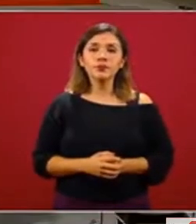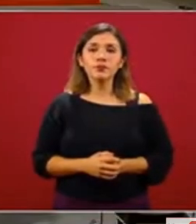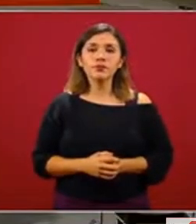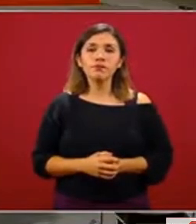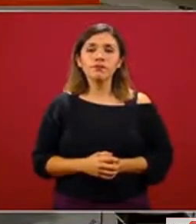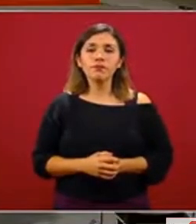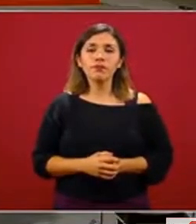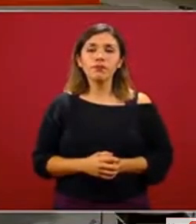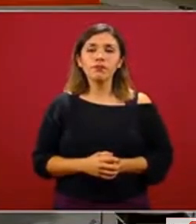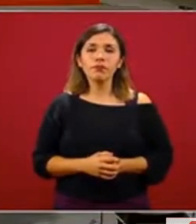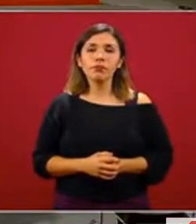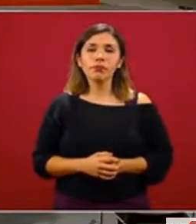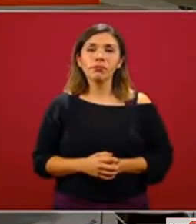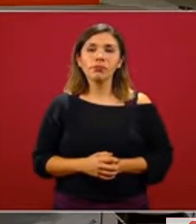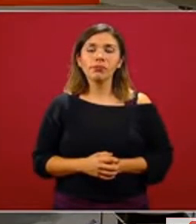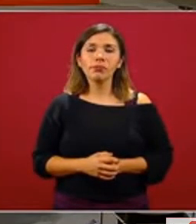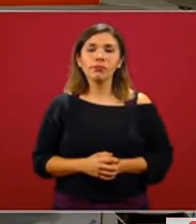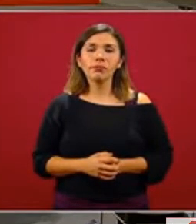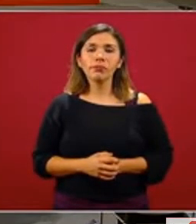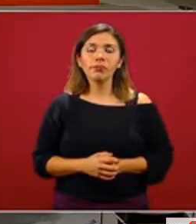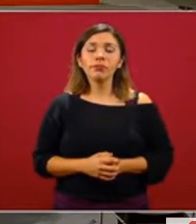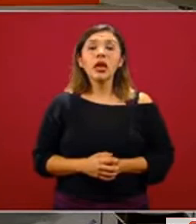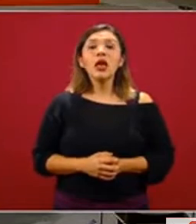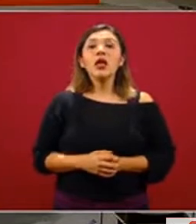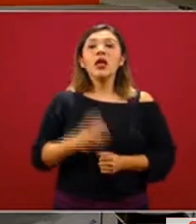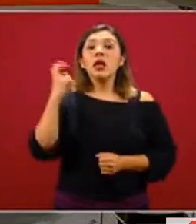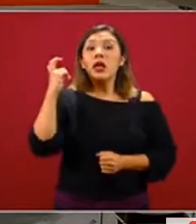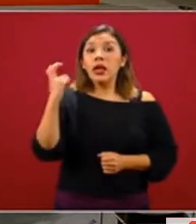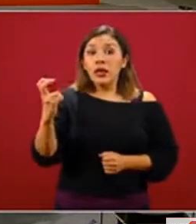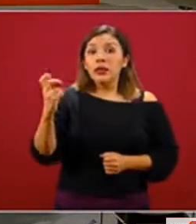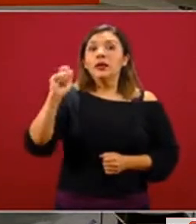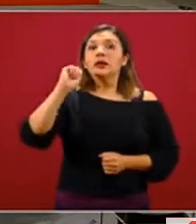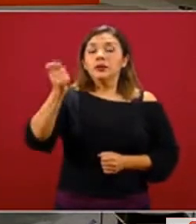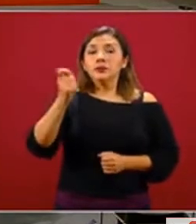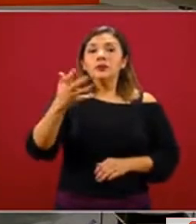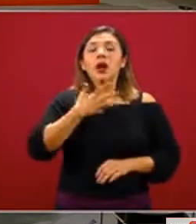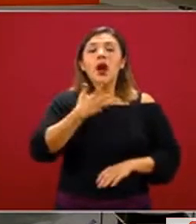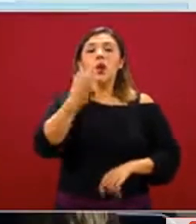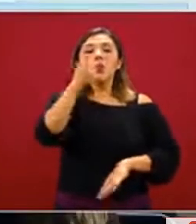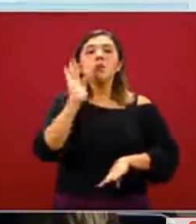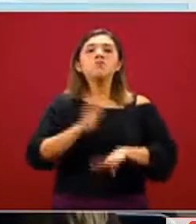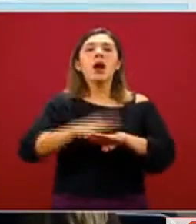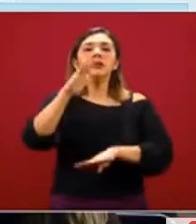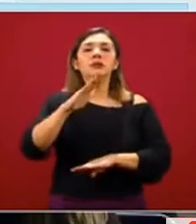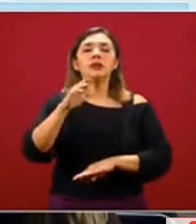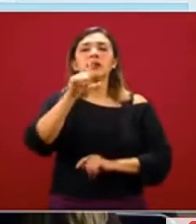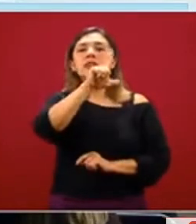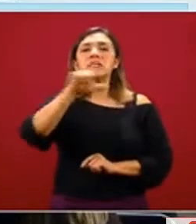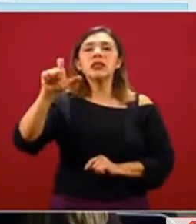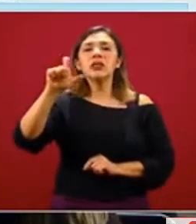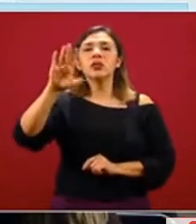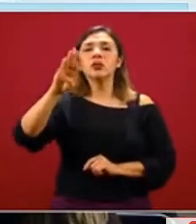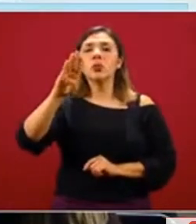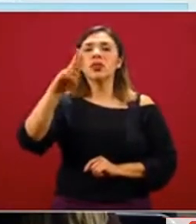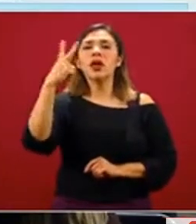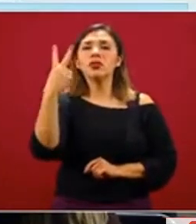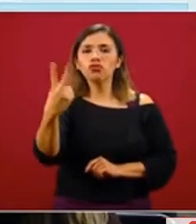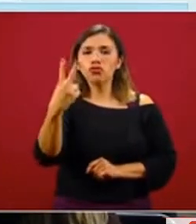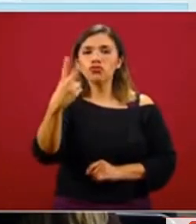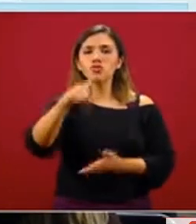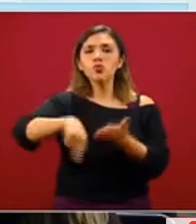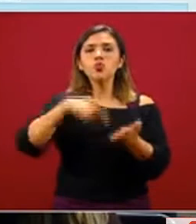en relación a las unidades. El día de hoy también hay incremento de una unidad más, 792 son las